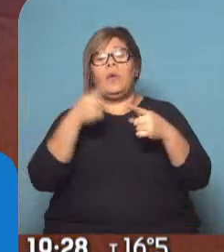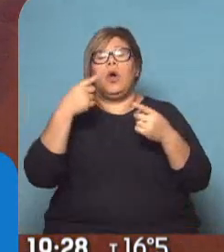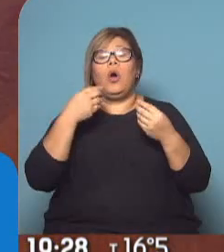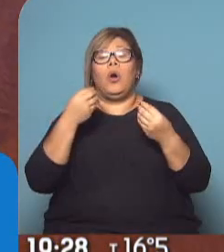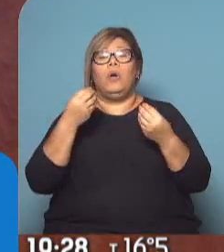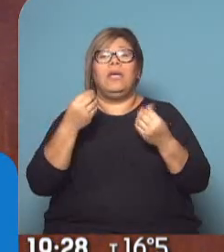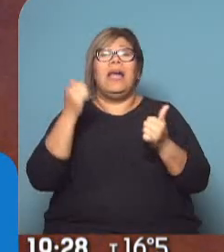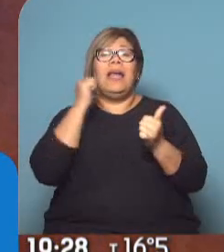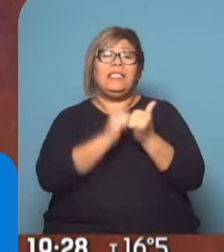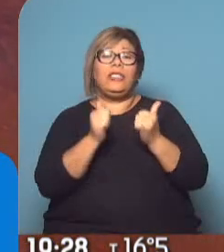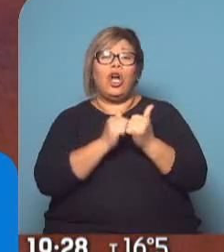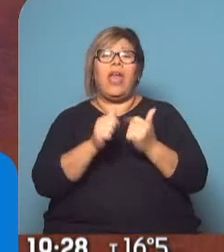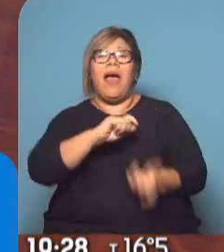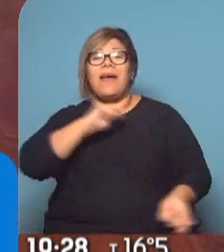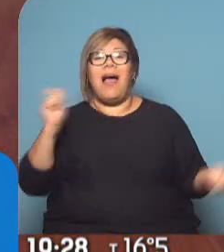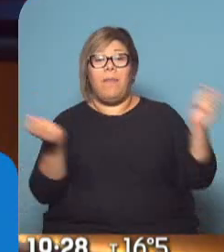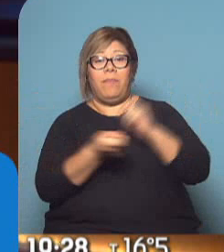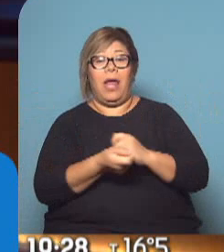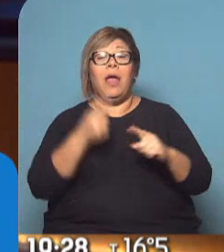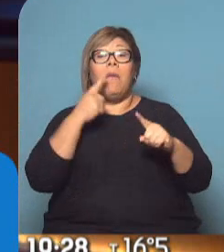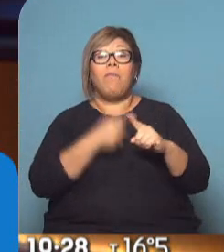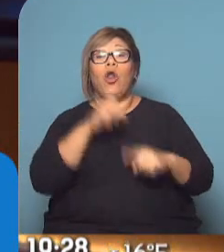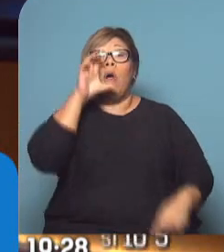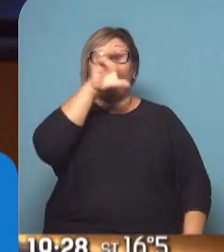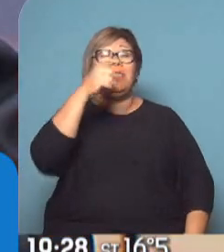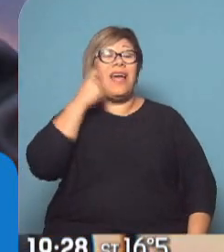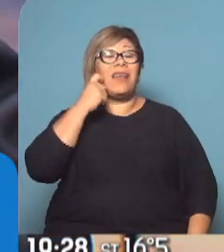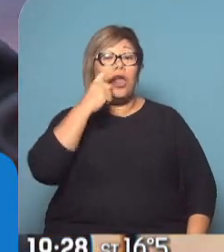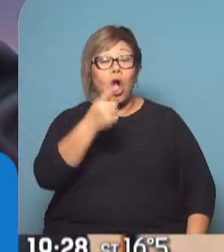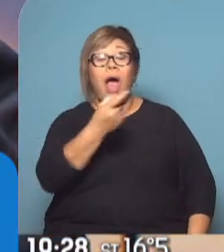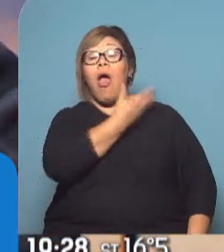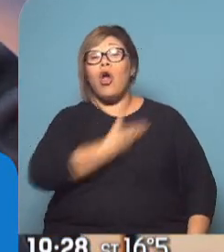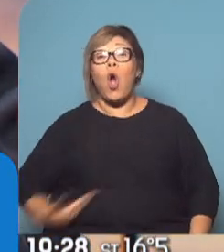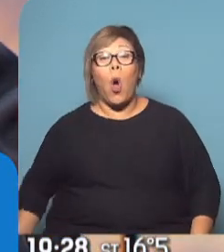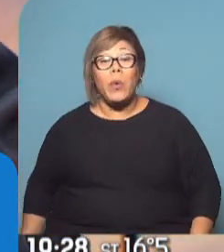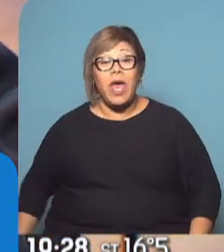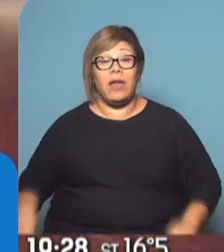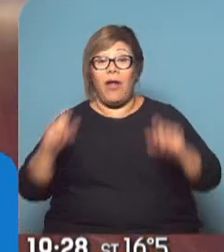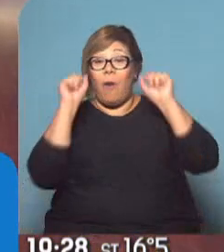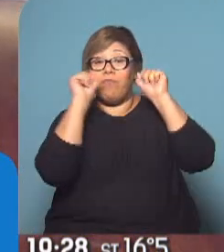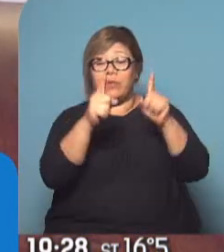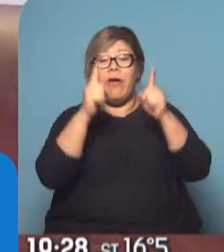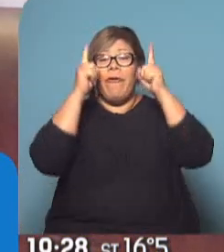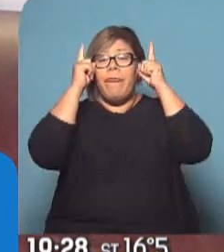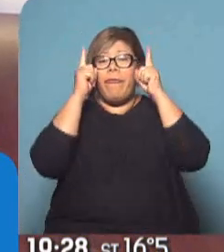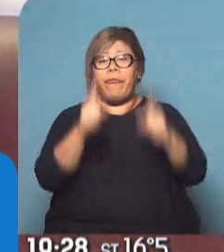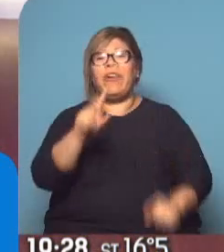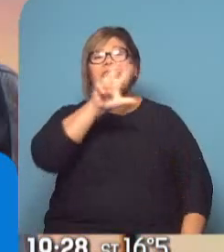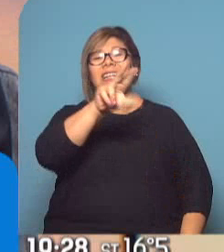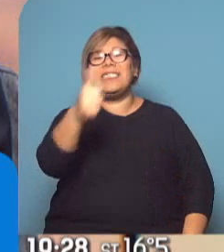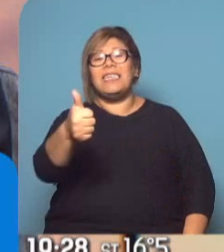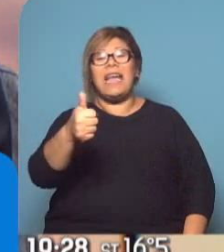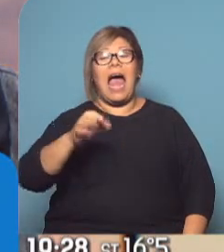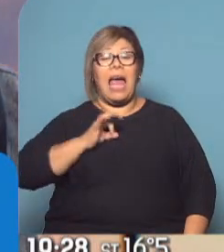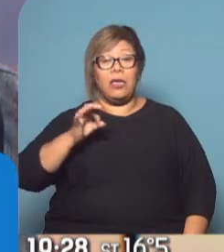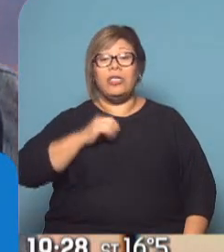de 36 años de un gobierno del mismo signo político a lo sumo la última fecha de tendría sería la del 27 de octubre coincidiendo con la oración para